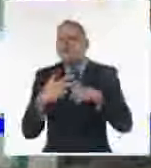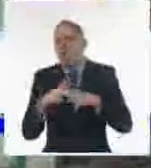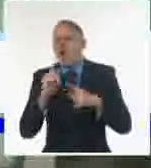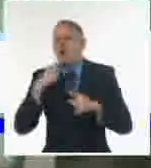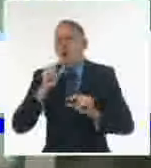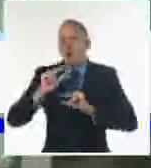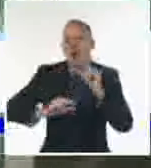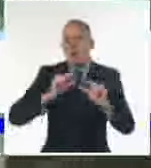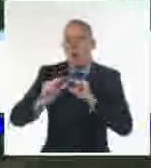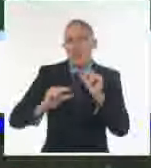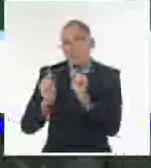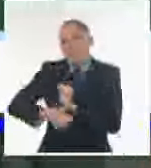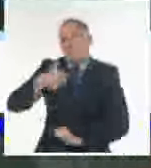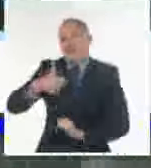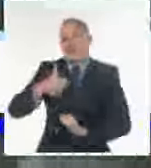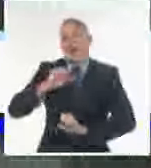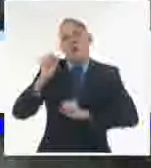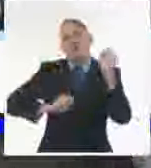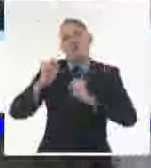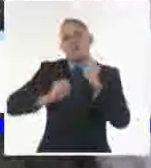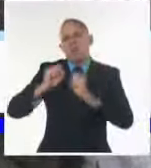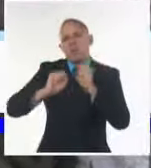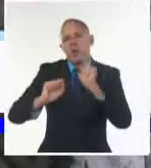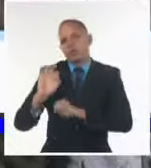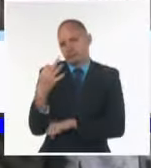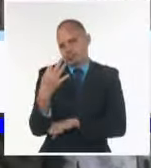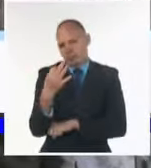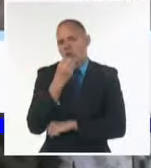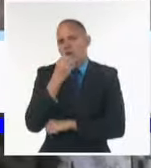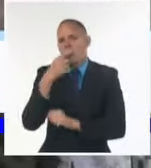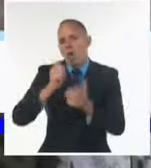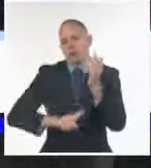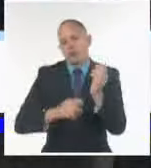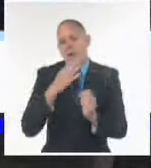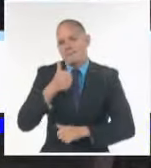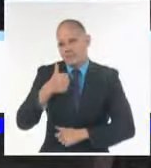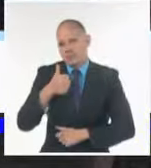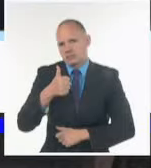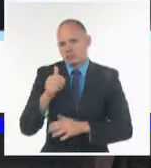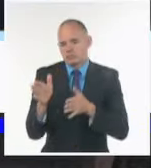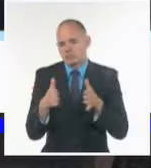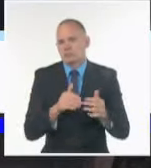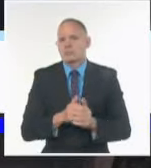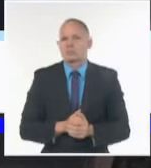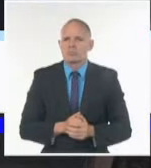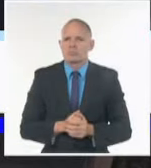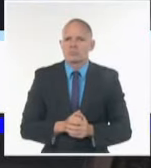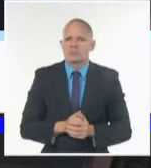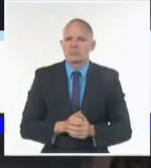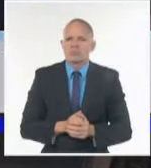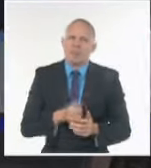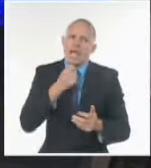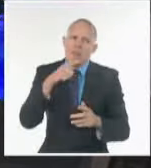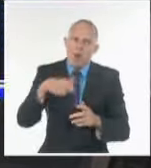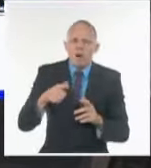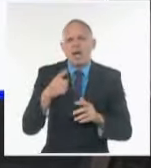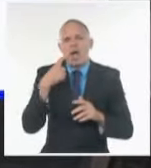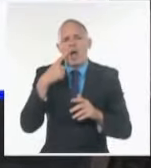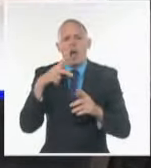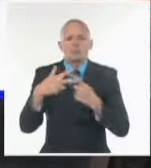y al aumento en la estabilidad de la generación. Ella está saliendo con alrededor de 85 megawatts y debe